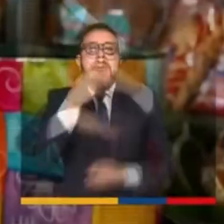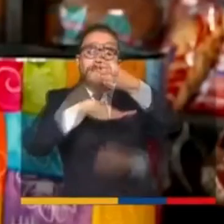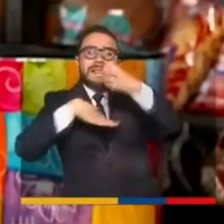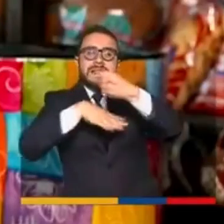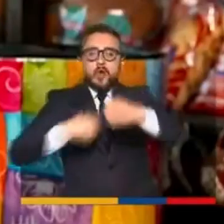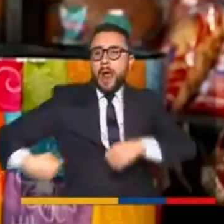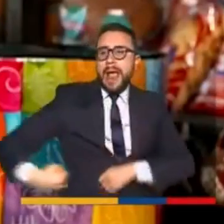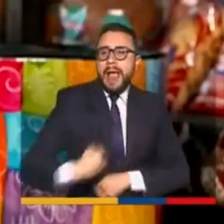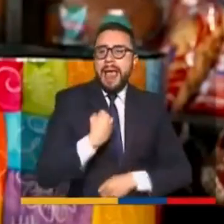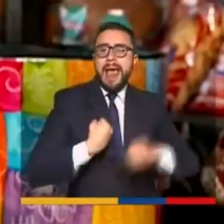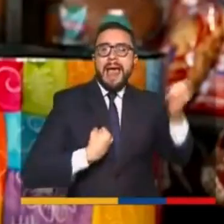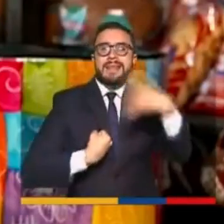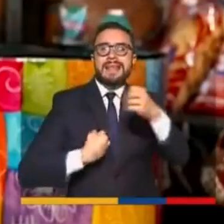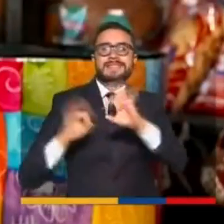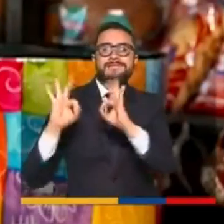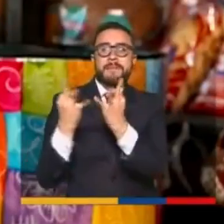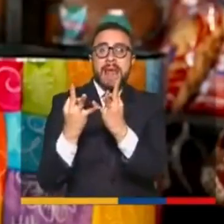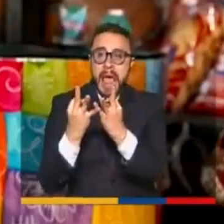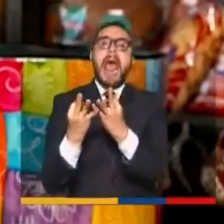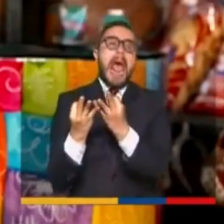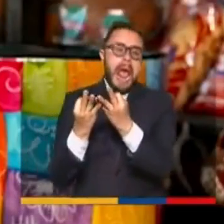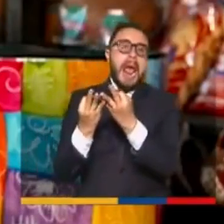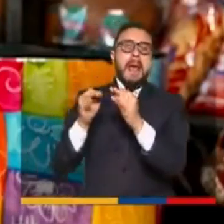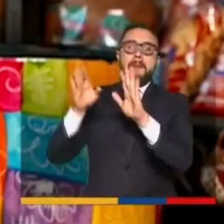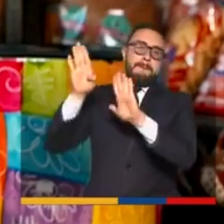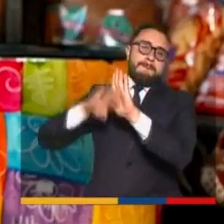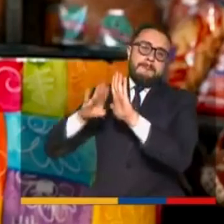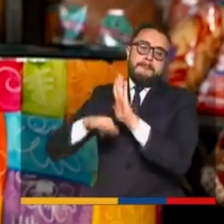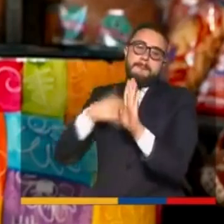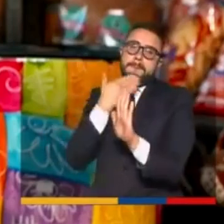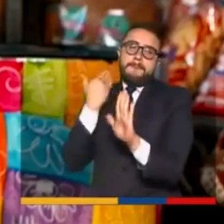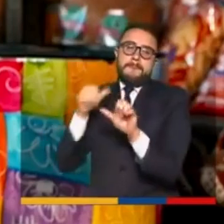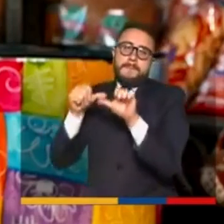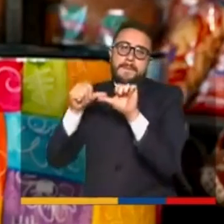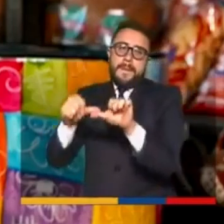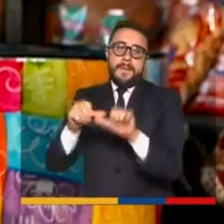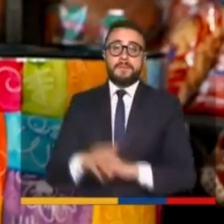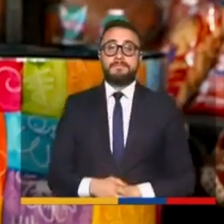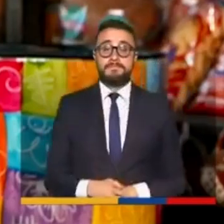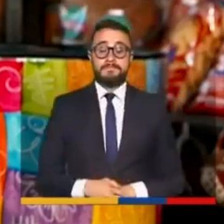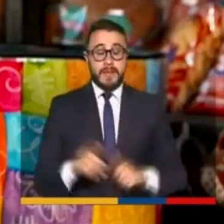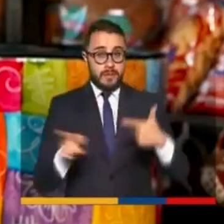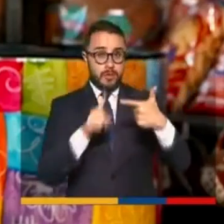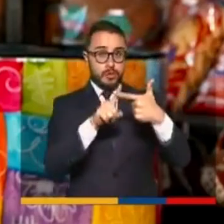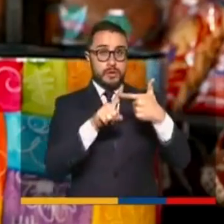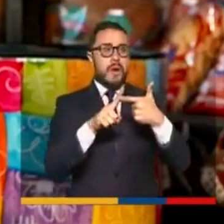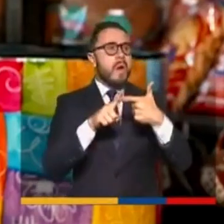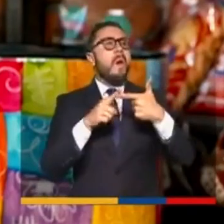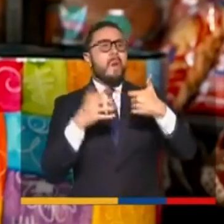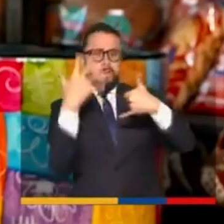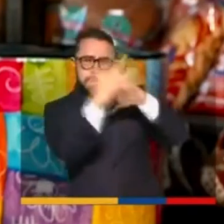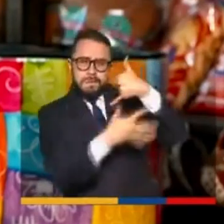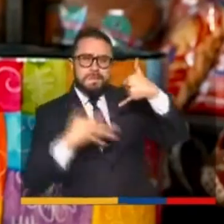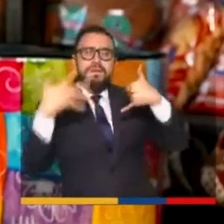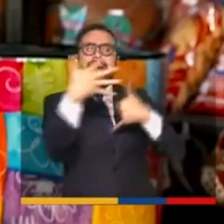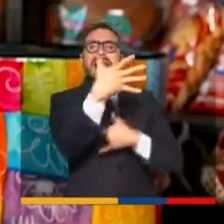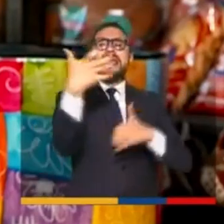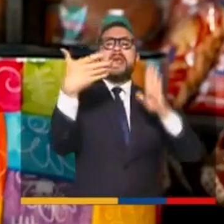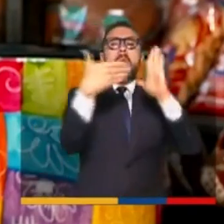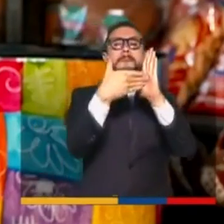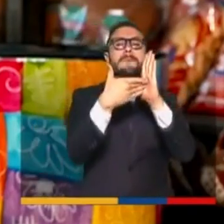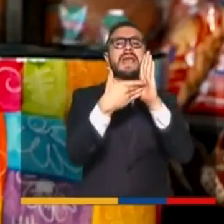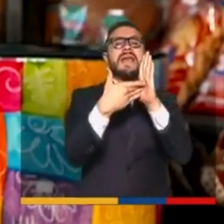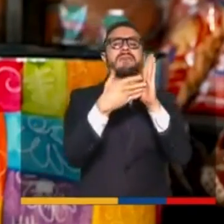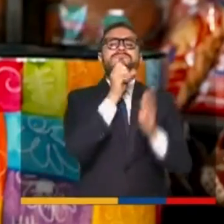familiar. 2. Hoy más de 500.000 adultos mayores de más de 80